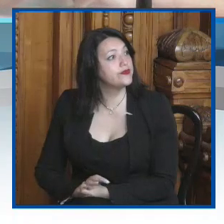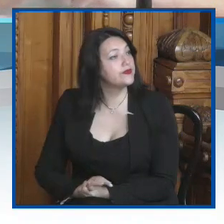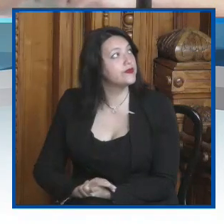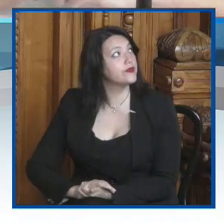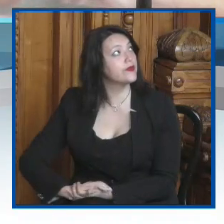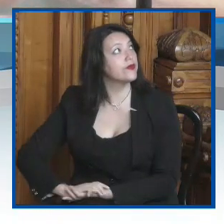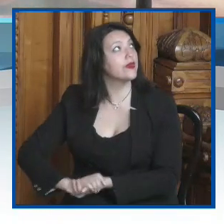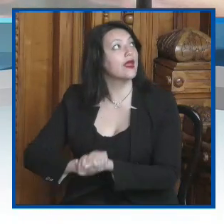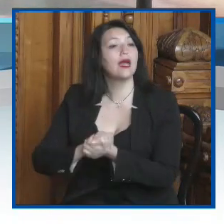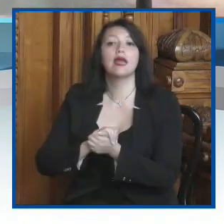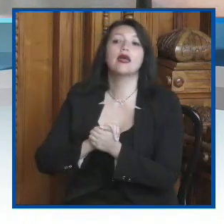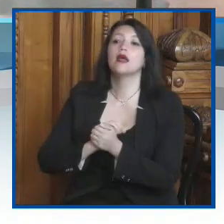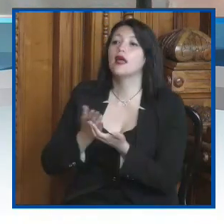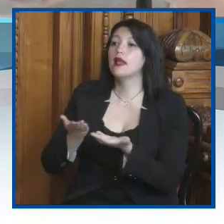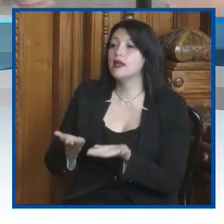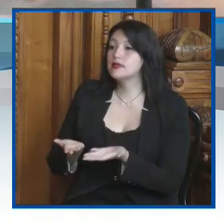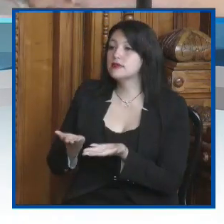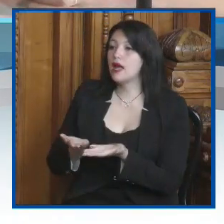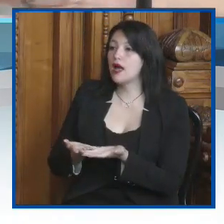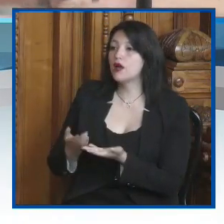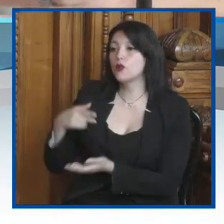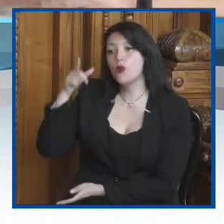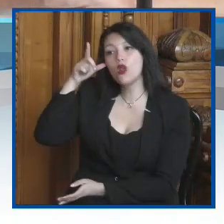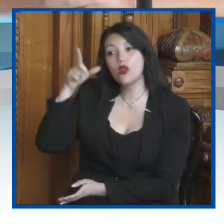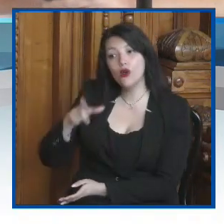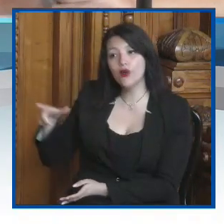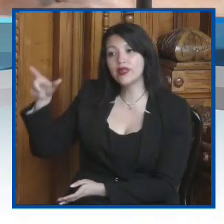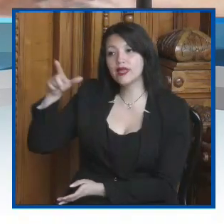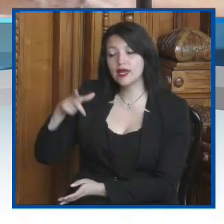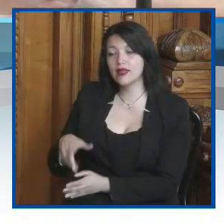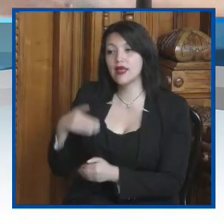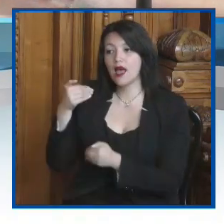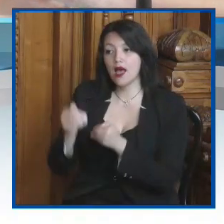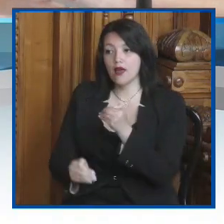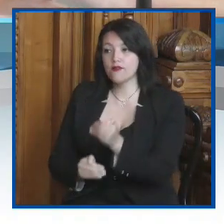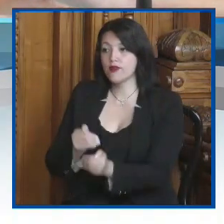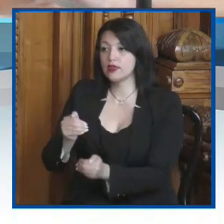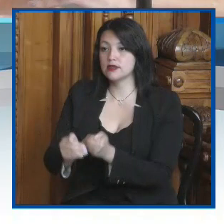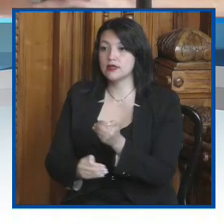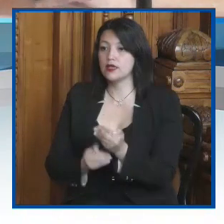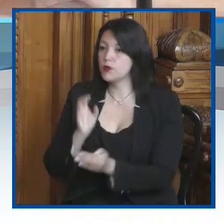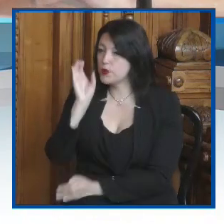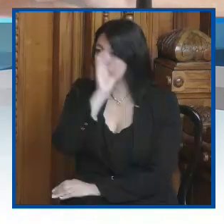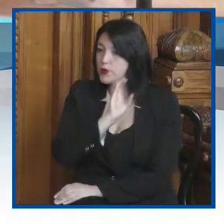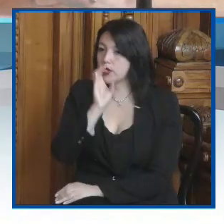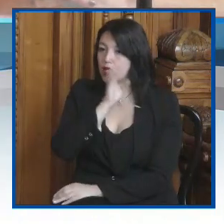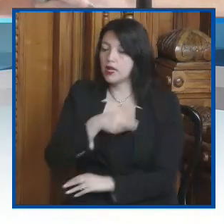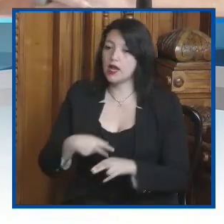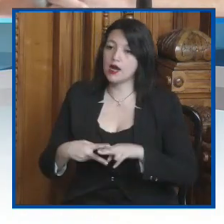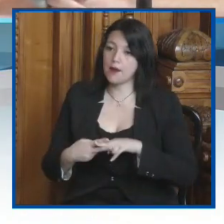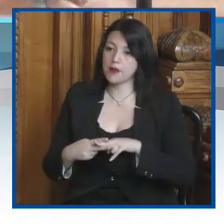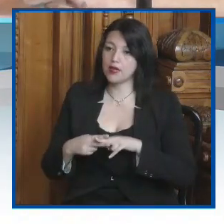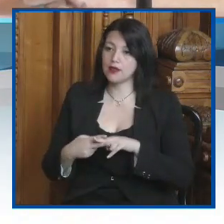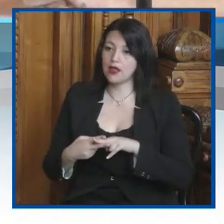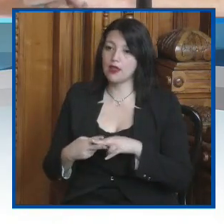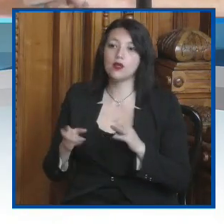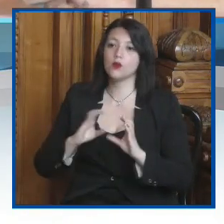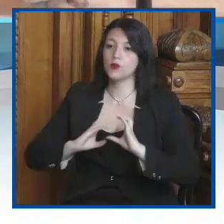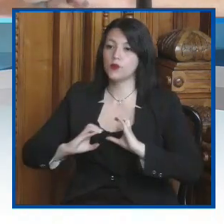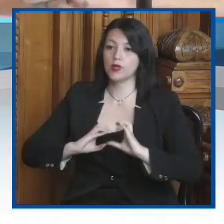en esa lógica y con la lógica de modernizarnos y buscar alguna herramienta de